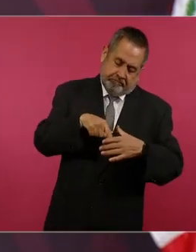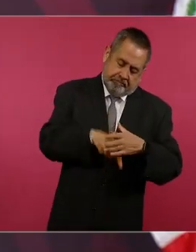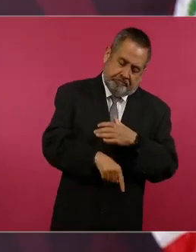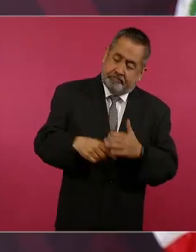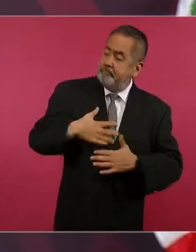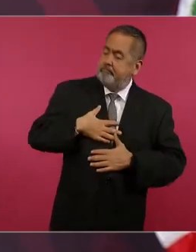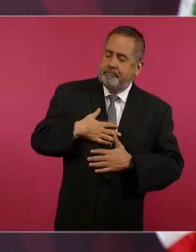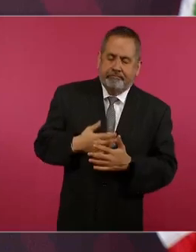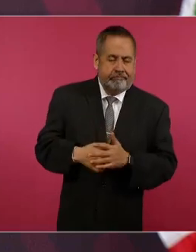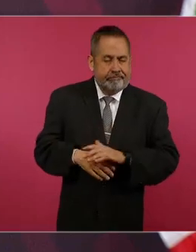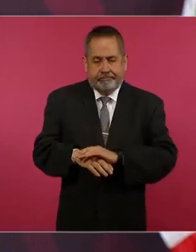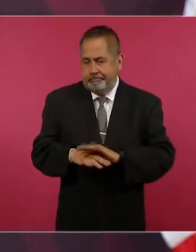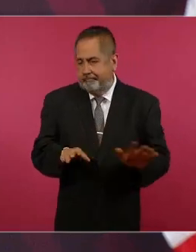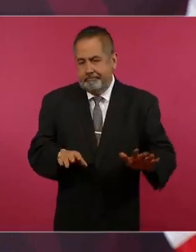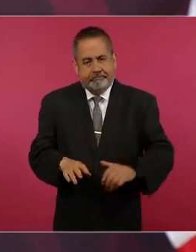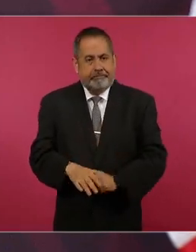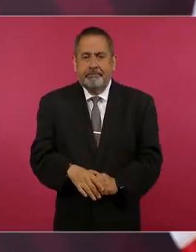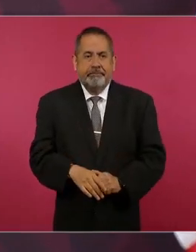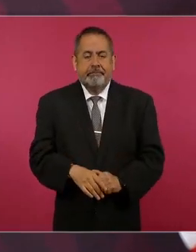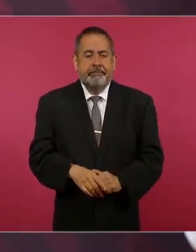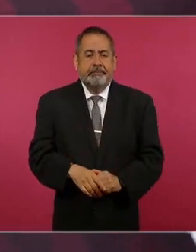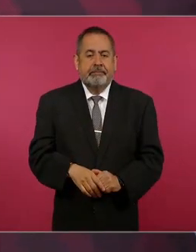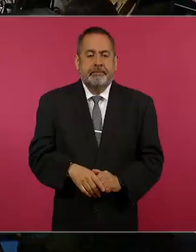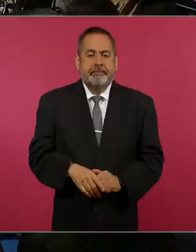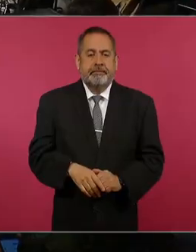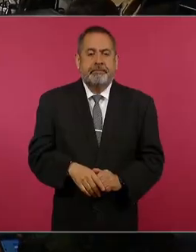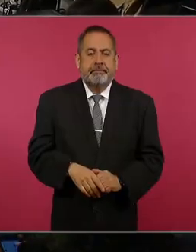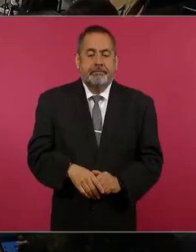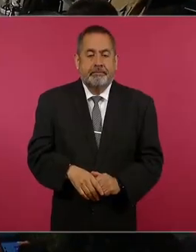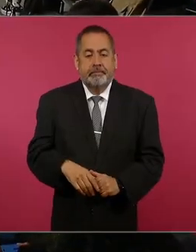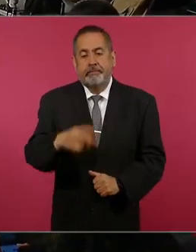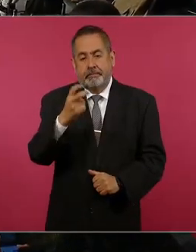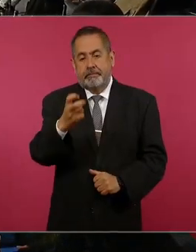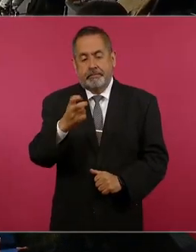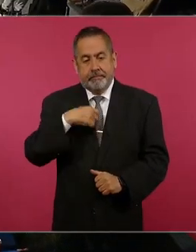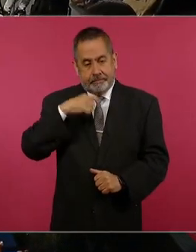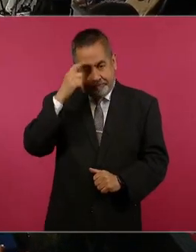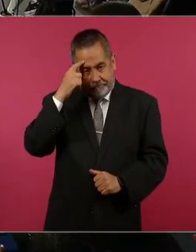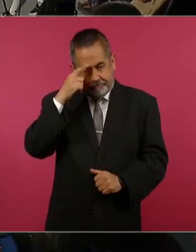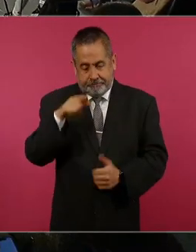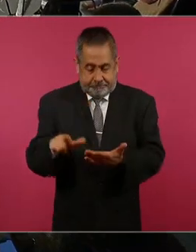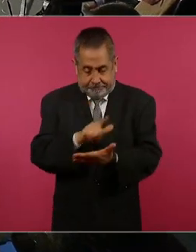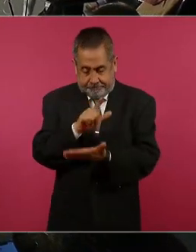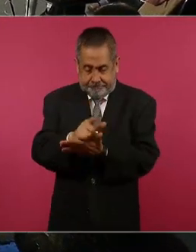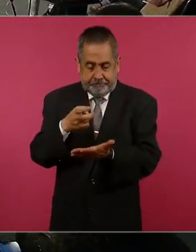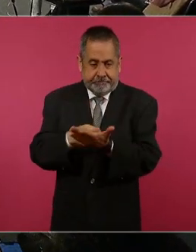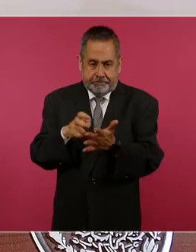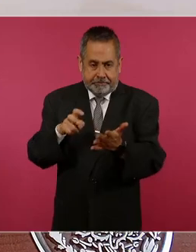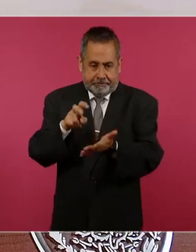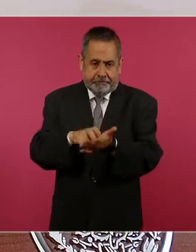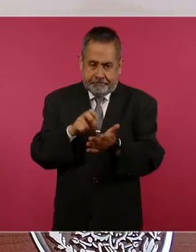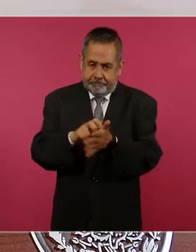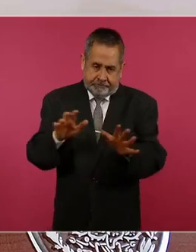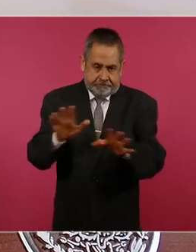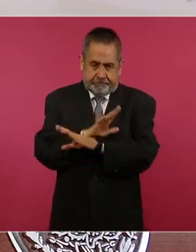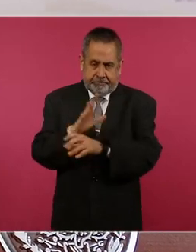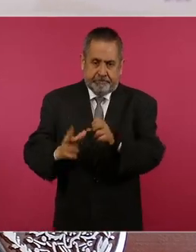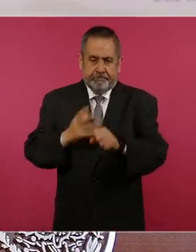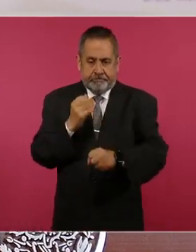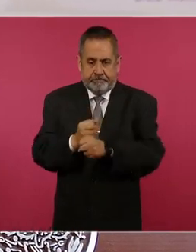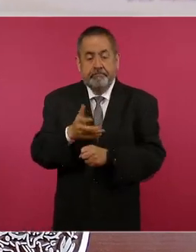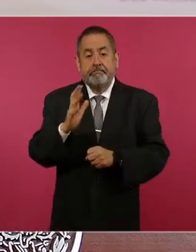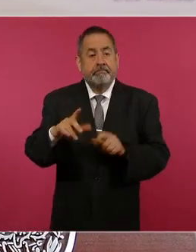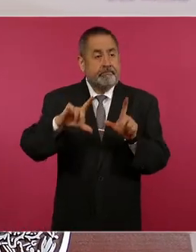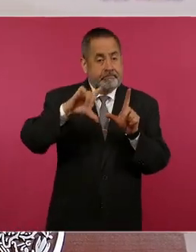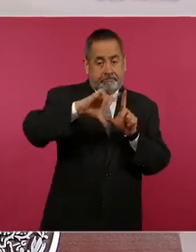se llevó a cabo una reforma, ya hay un mapeo